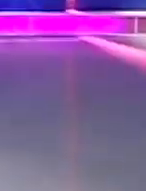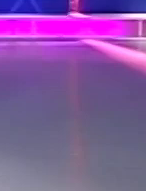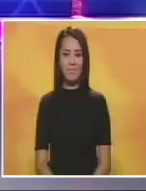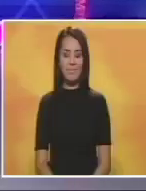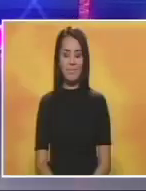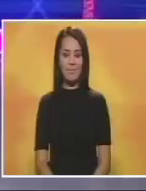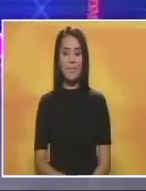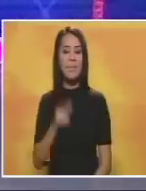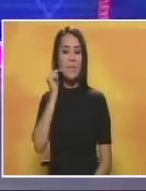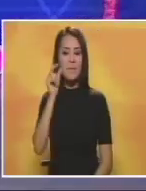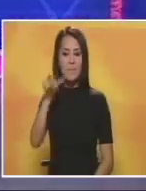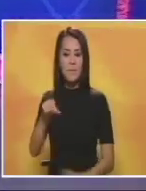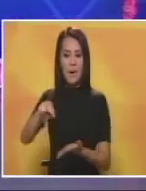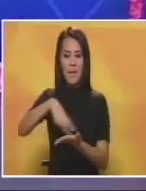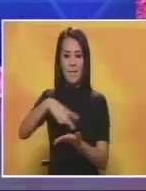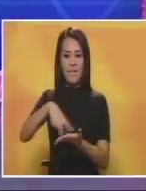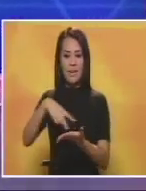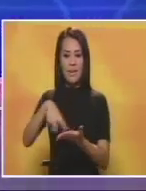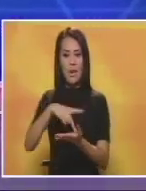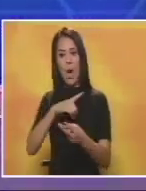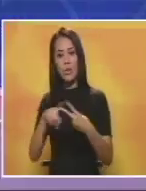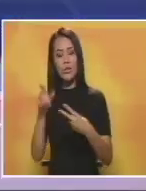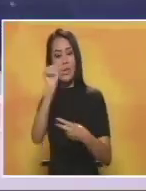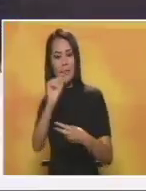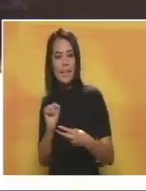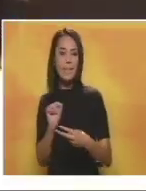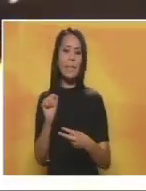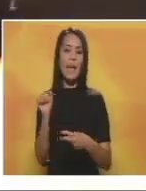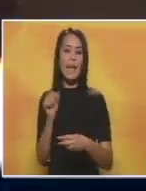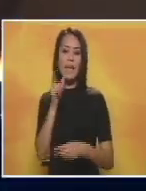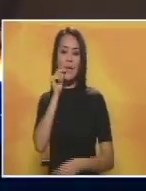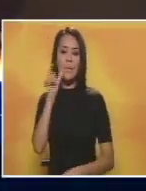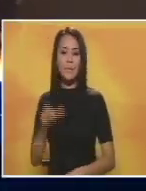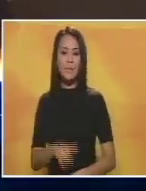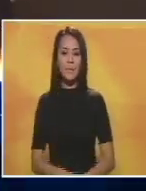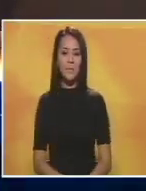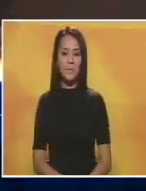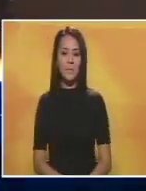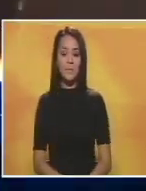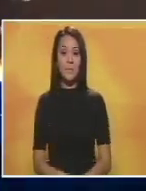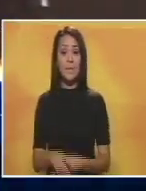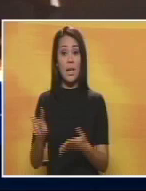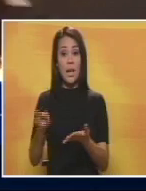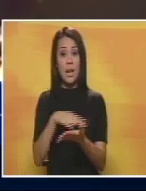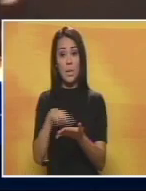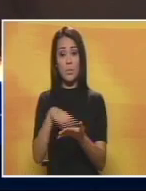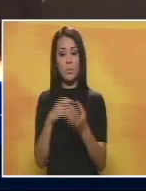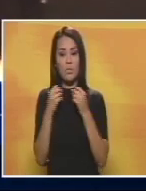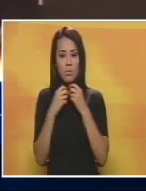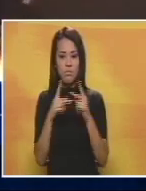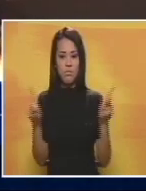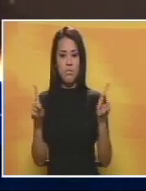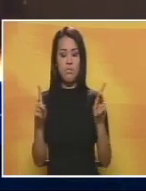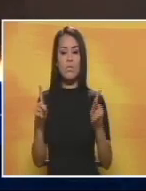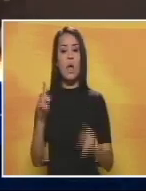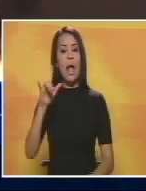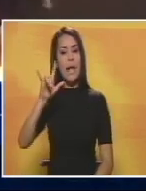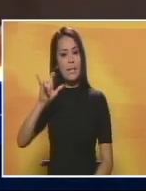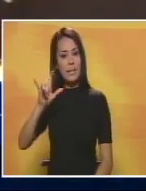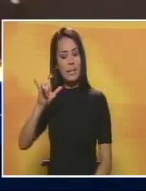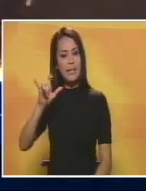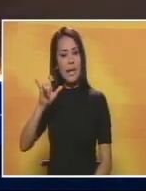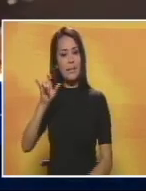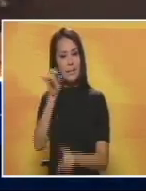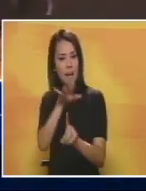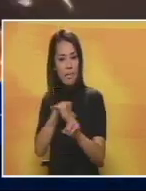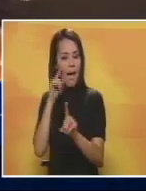Y Britney Spears bailó al ritmo de Shakira y Maluma. La cantante pop compartió un video en su cuenta de Instagram bailando el tema